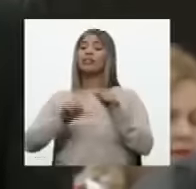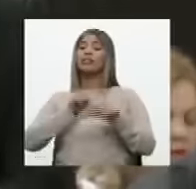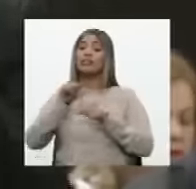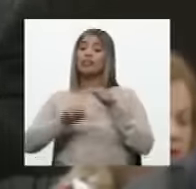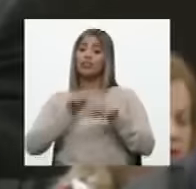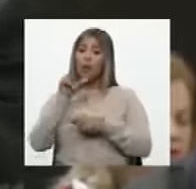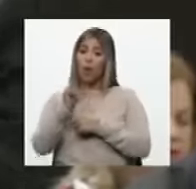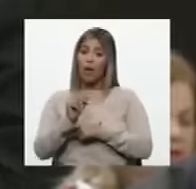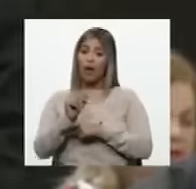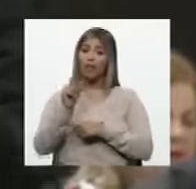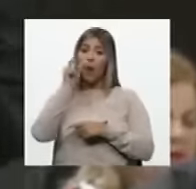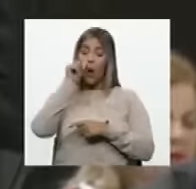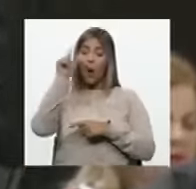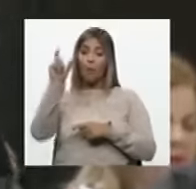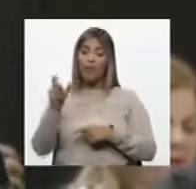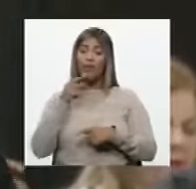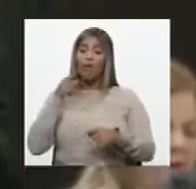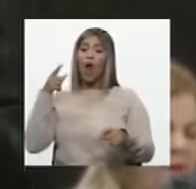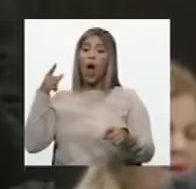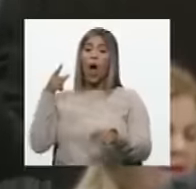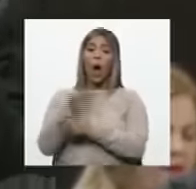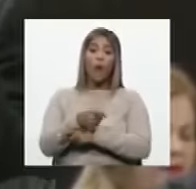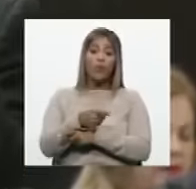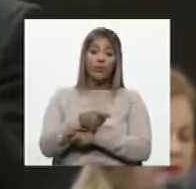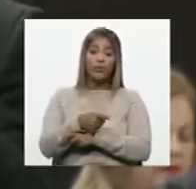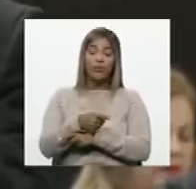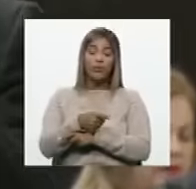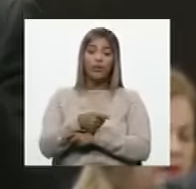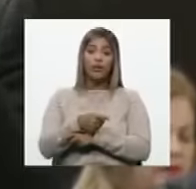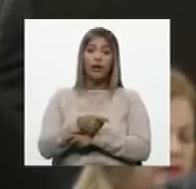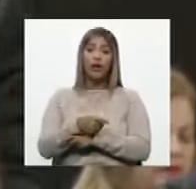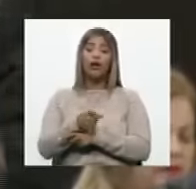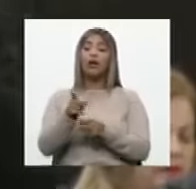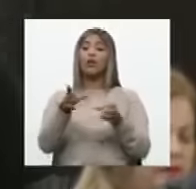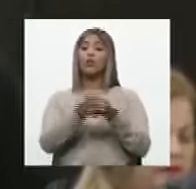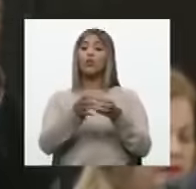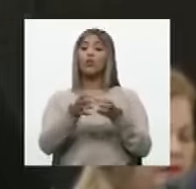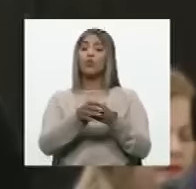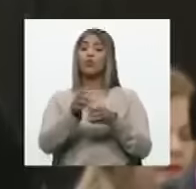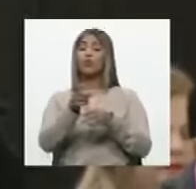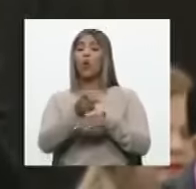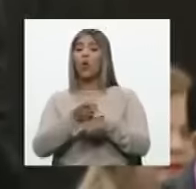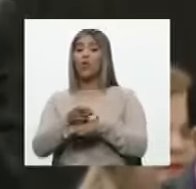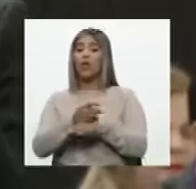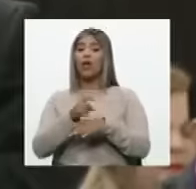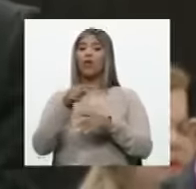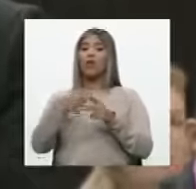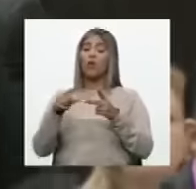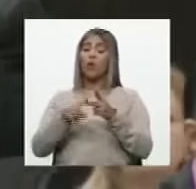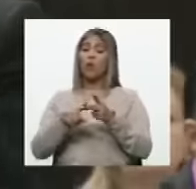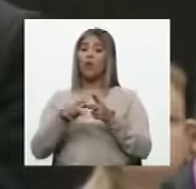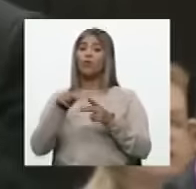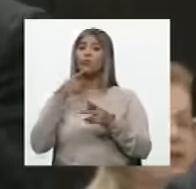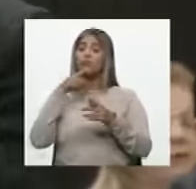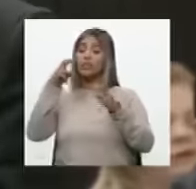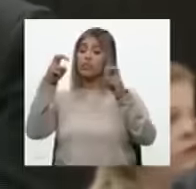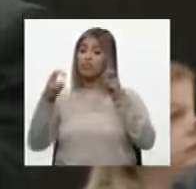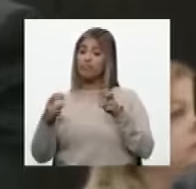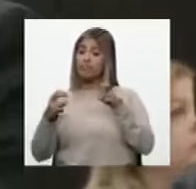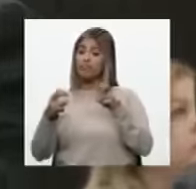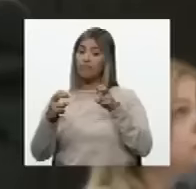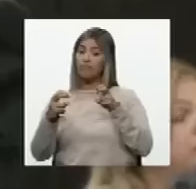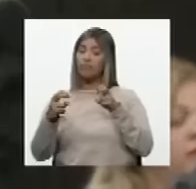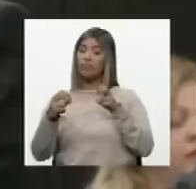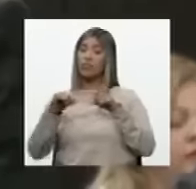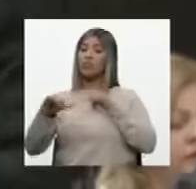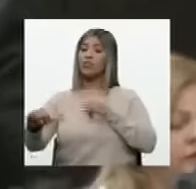XX. Es Medina Angarita el que obliga a el Departamento de Estado y el presidente Franklin Delano Roosevelt a sentarse con el Estado